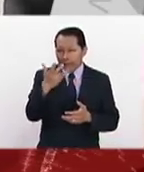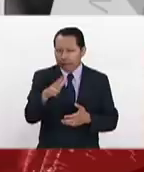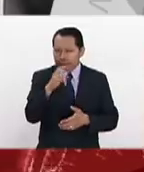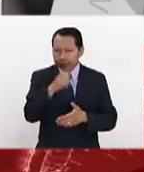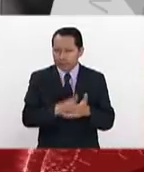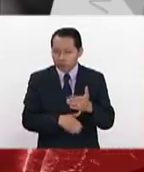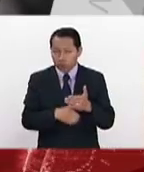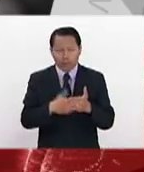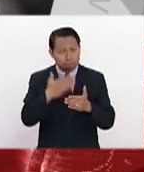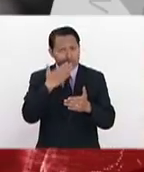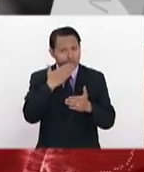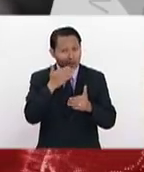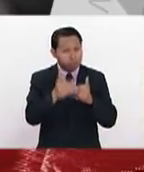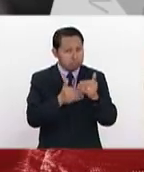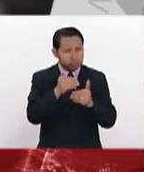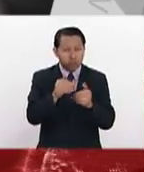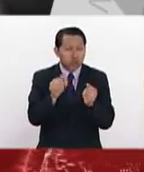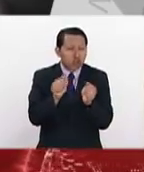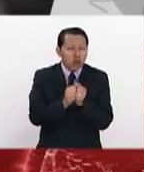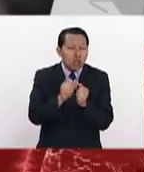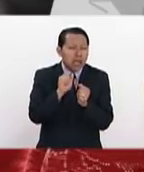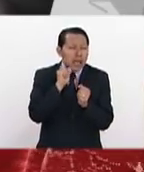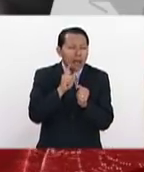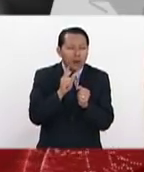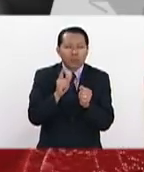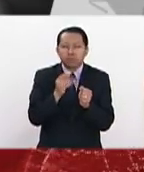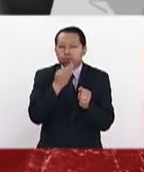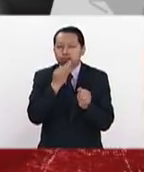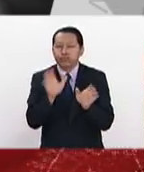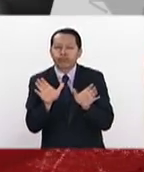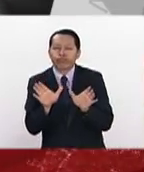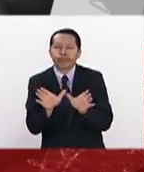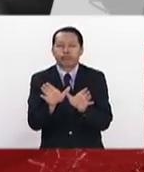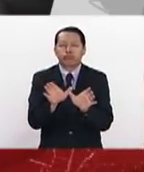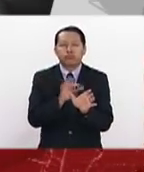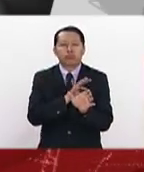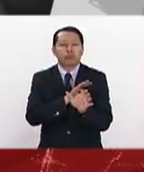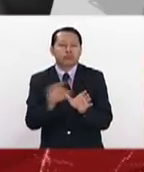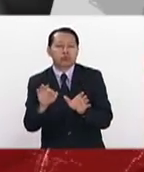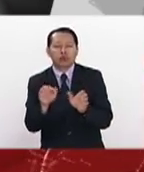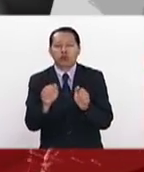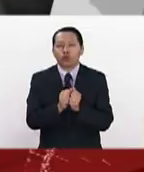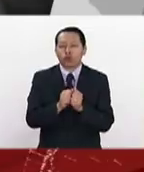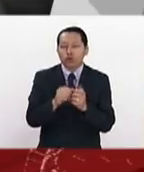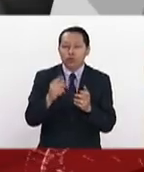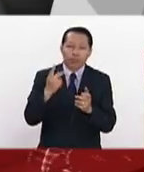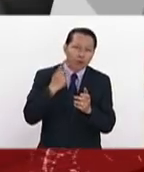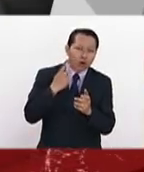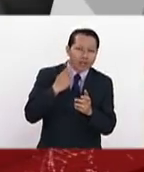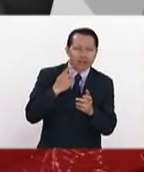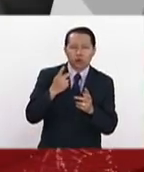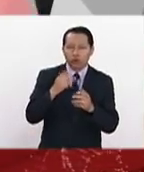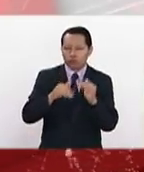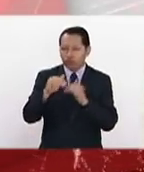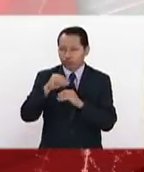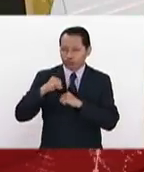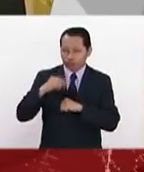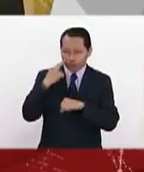avanzados y con un empujoncito, digamos, de decisiones de los ministros y la parte política de los ministros podríamos